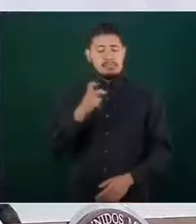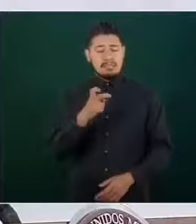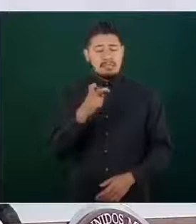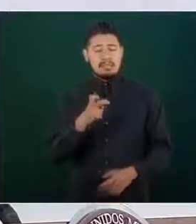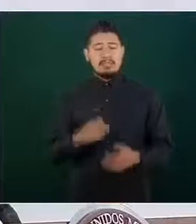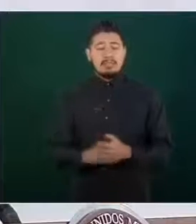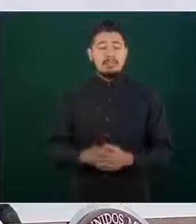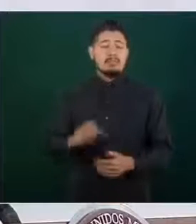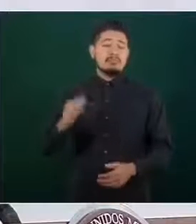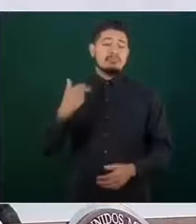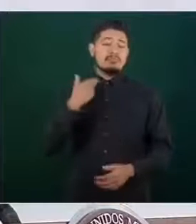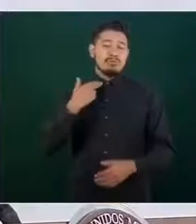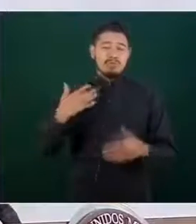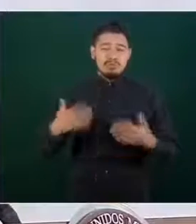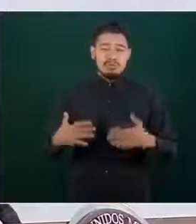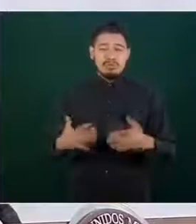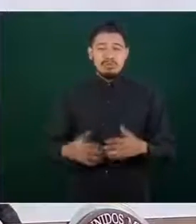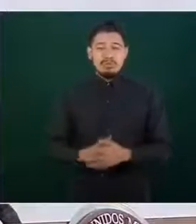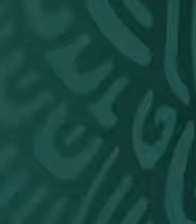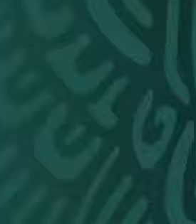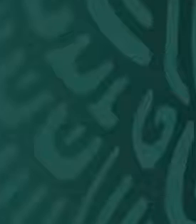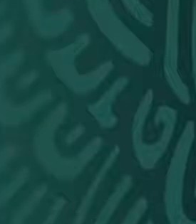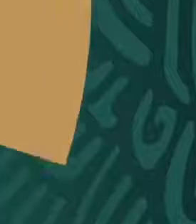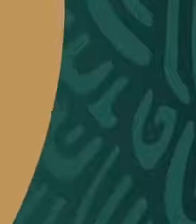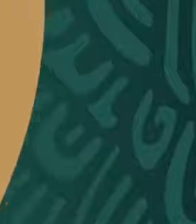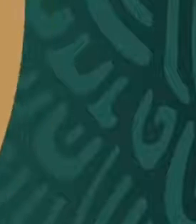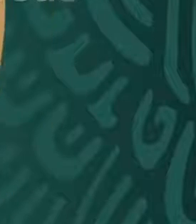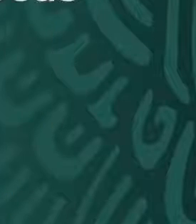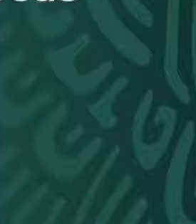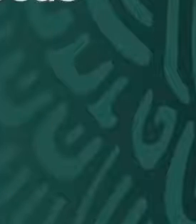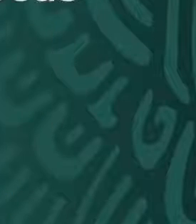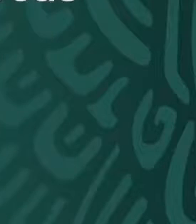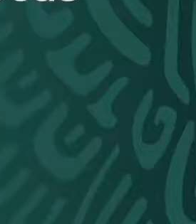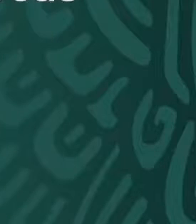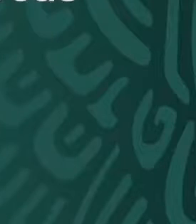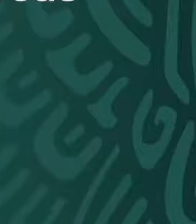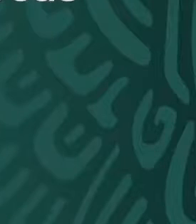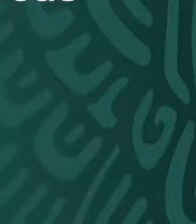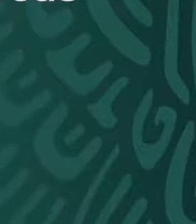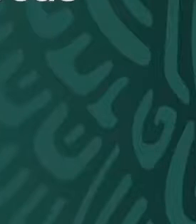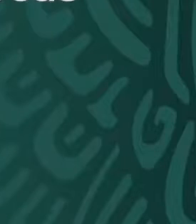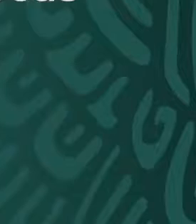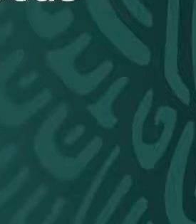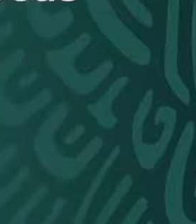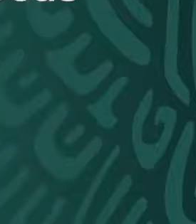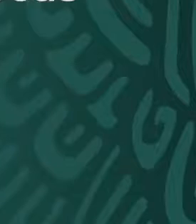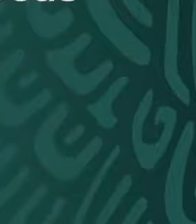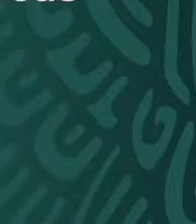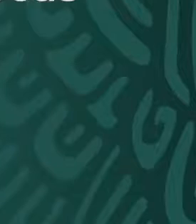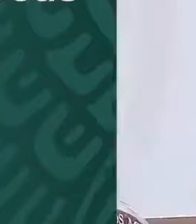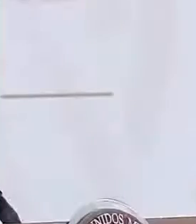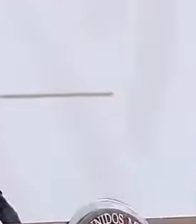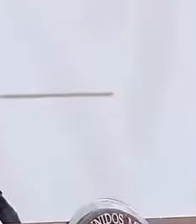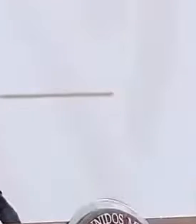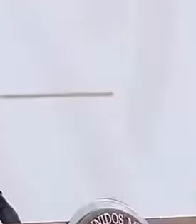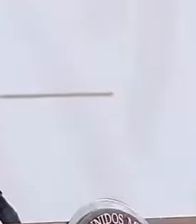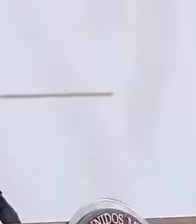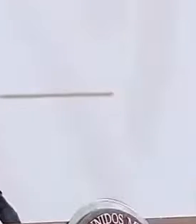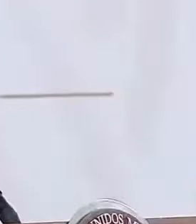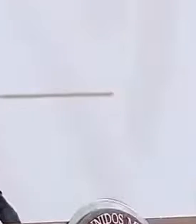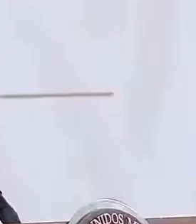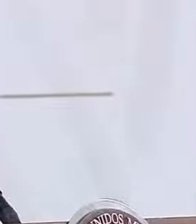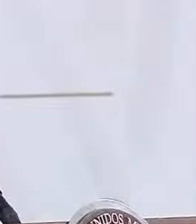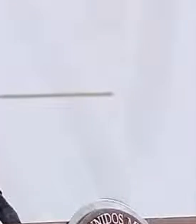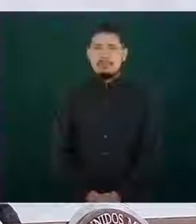Defensa Nacional, Luis Crescencio Sandoval, realizó un informe de seguridad del estado de Zacatecas. En cuanto a